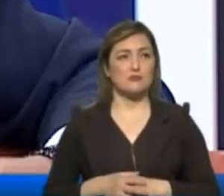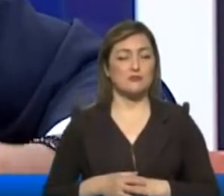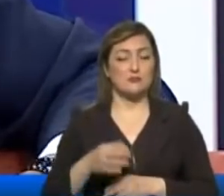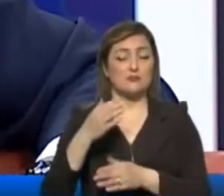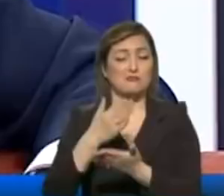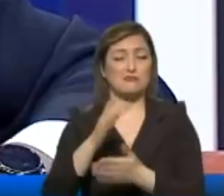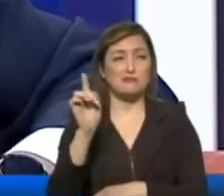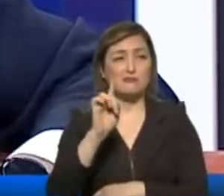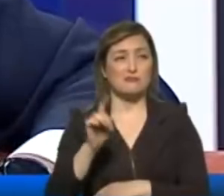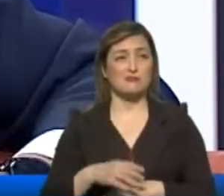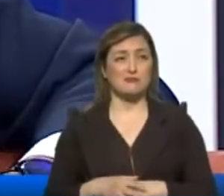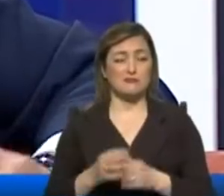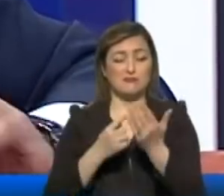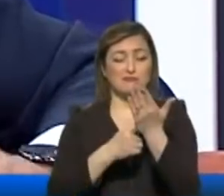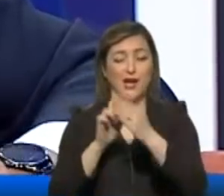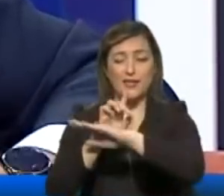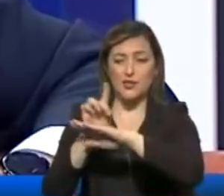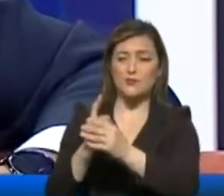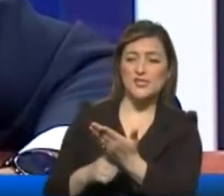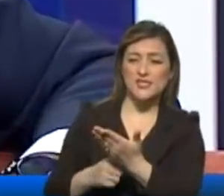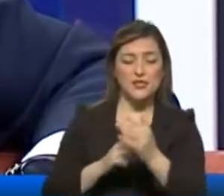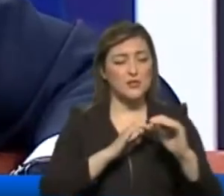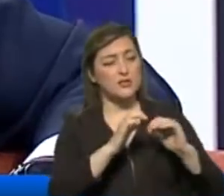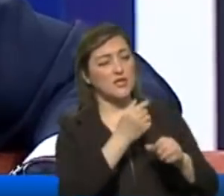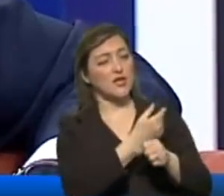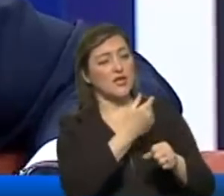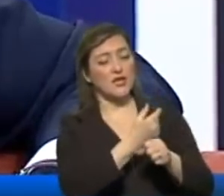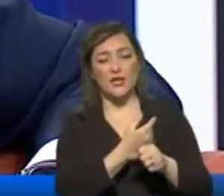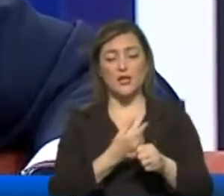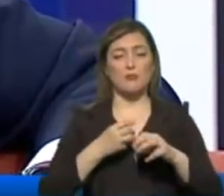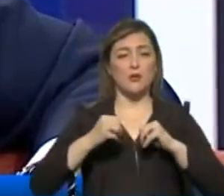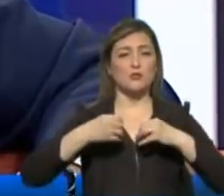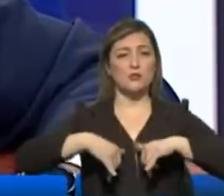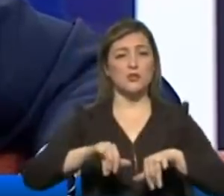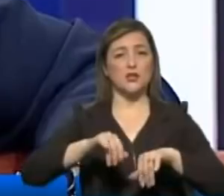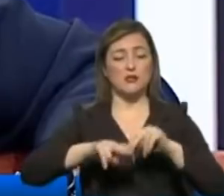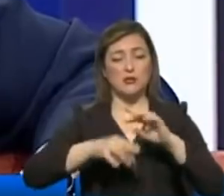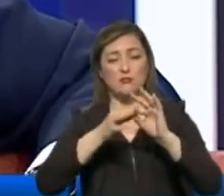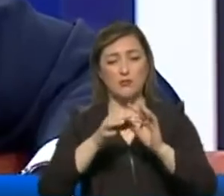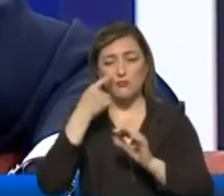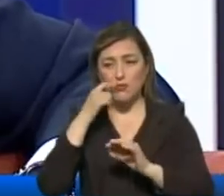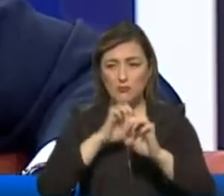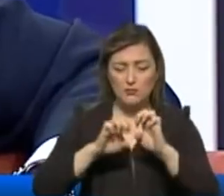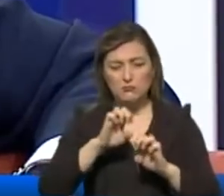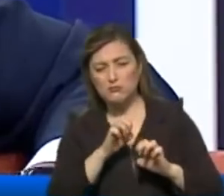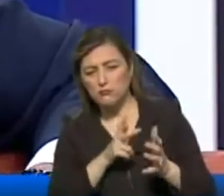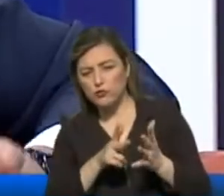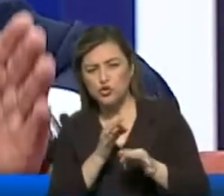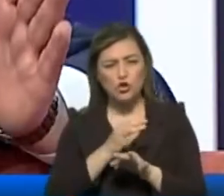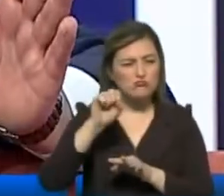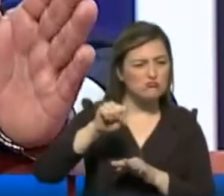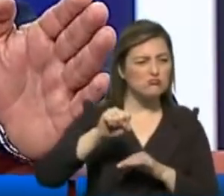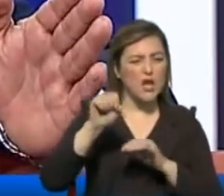detenido. Mientras discutimos en el directorio, mientras conversamos con los gerentes, el metro no se ha parado, está prueba y prueba, prueba y